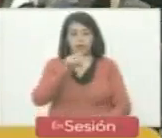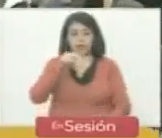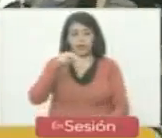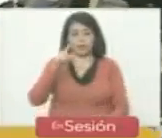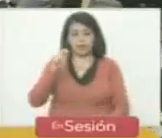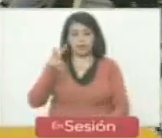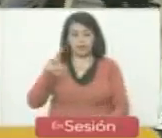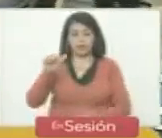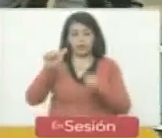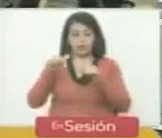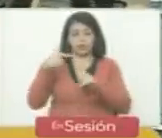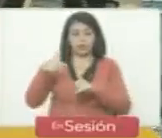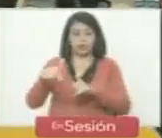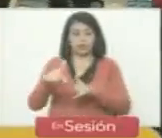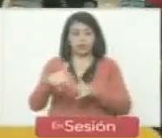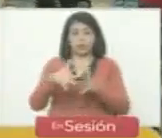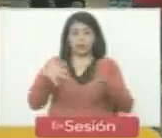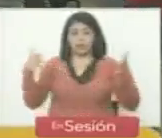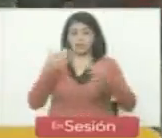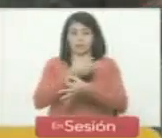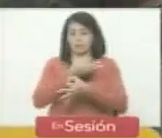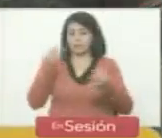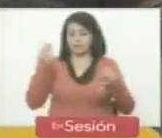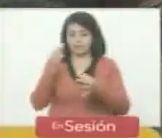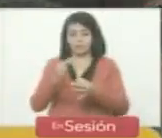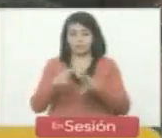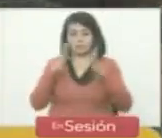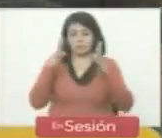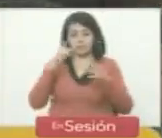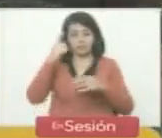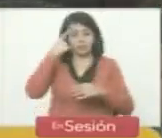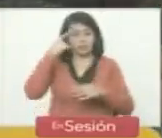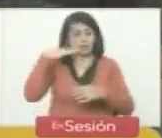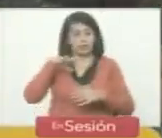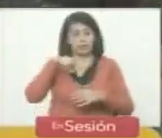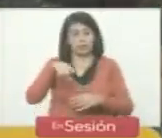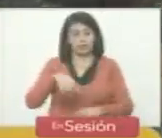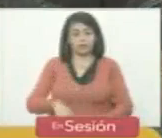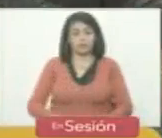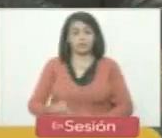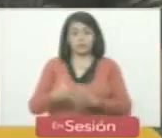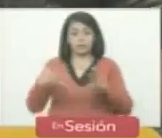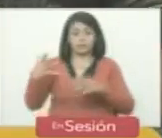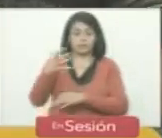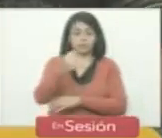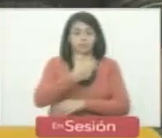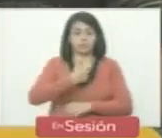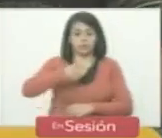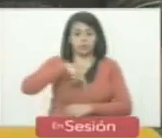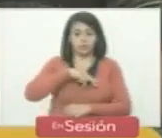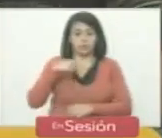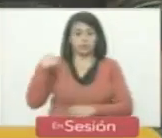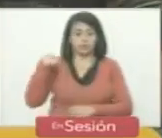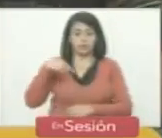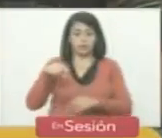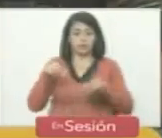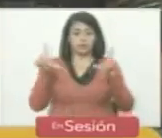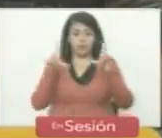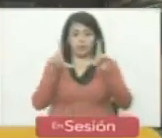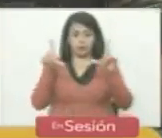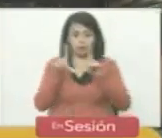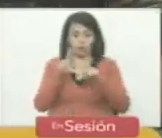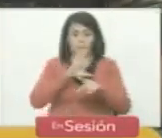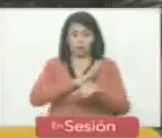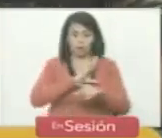que hoy se tiene, que creo que es un gran éxito, creo que es un gran logro que nosotros tengamos un canal